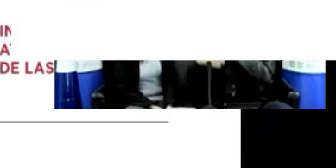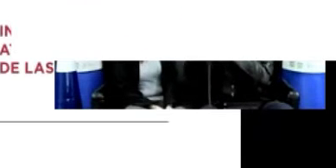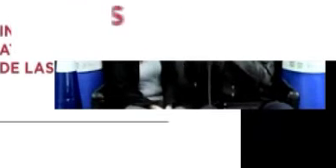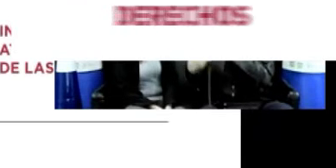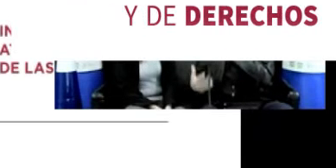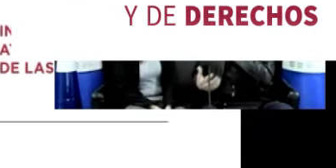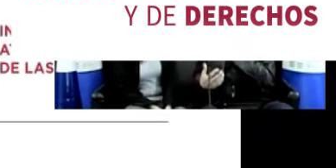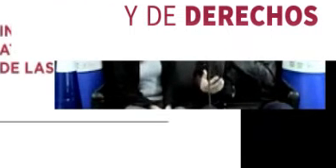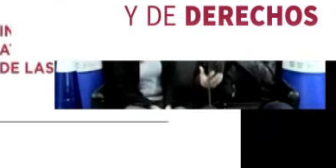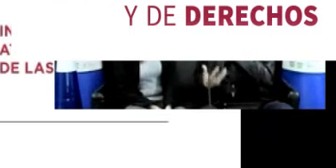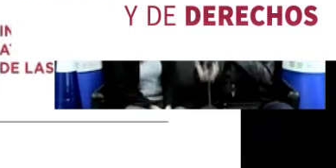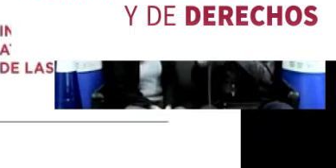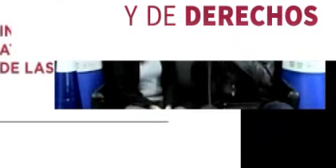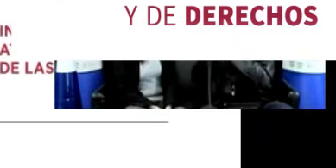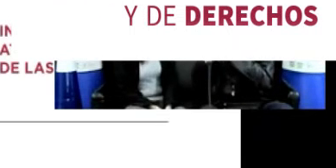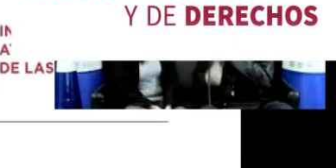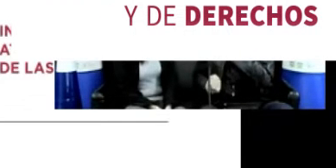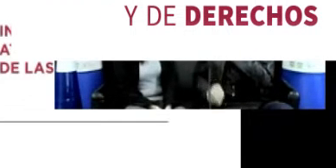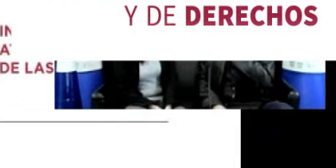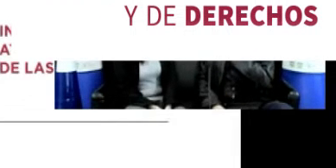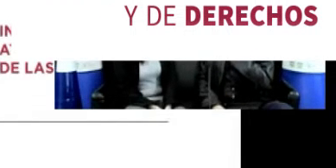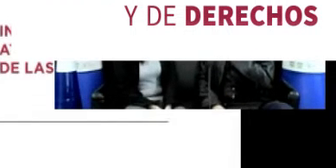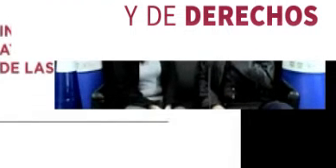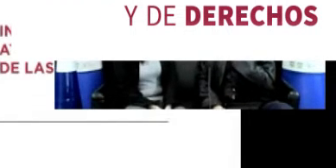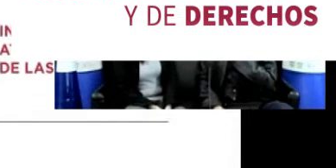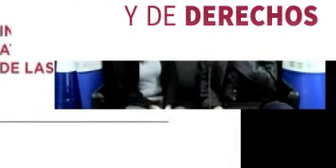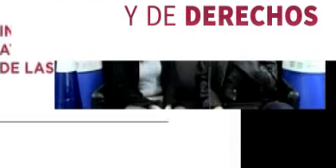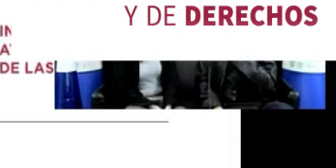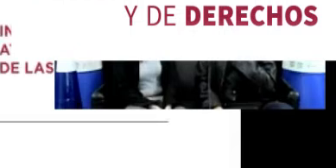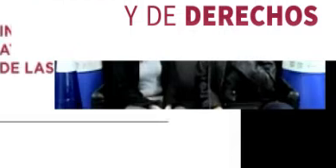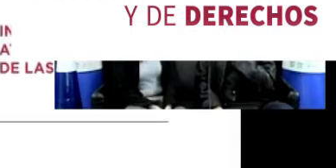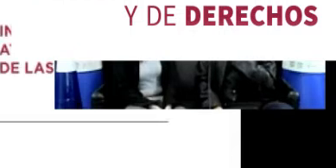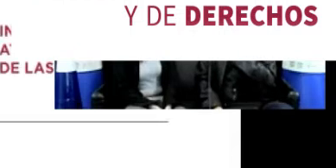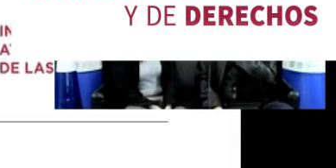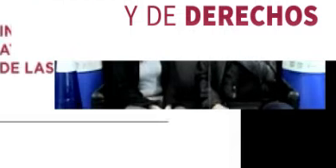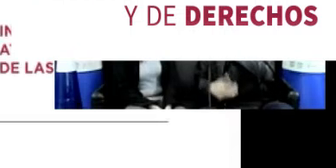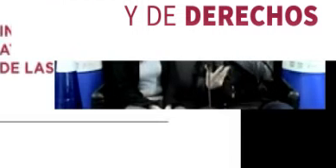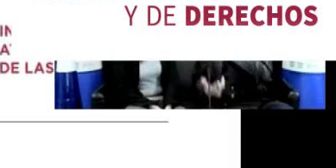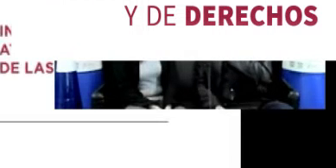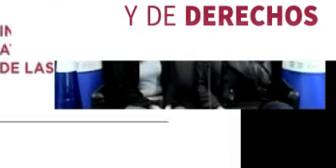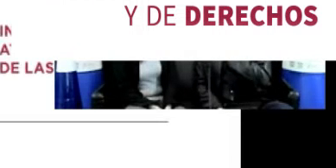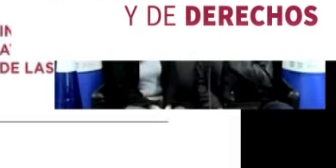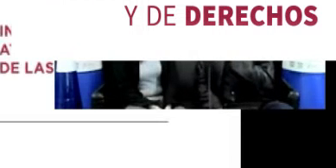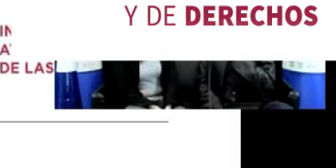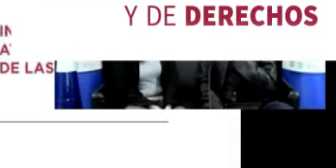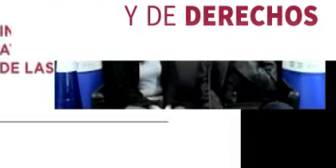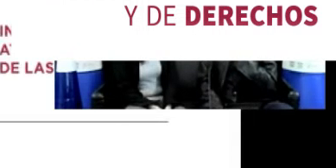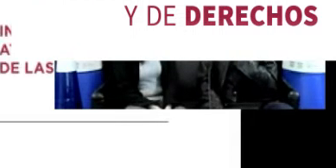mamá, ni el terapeuta. La persona tiene que tomar responsabilidad en el cambio. Si está